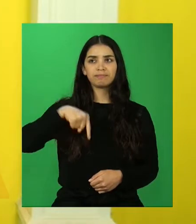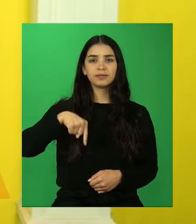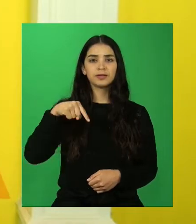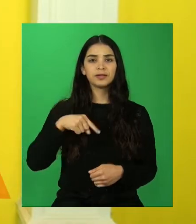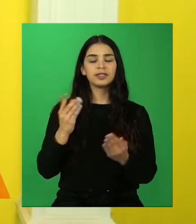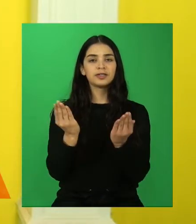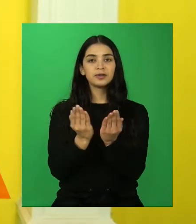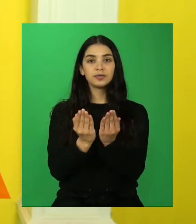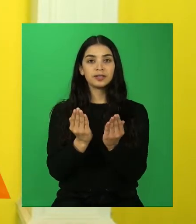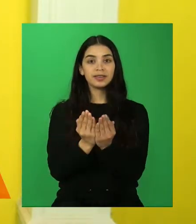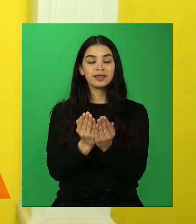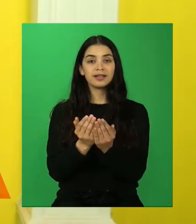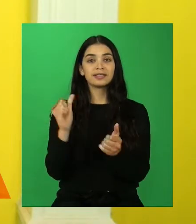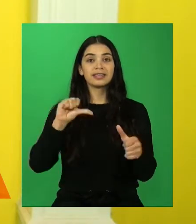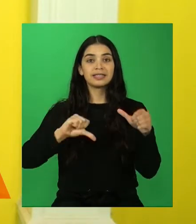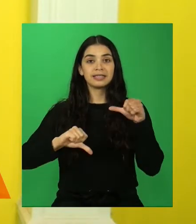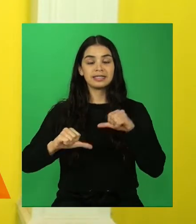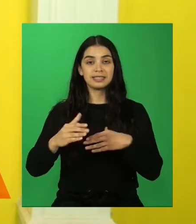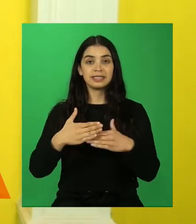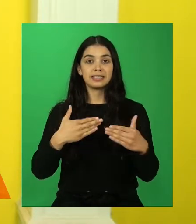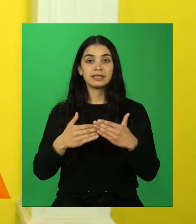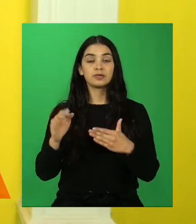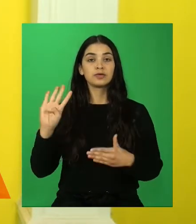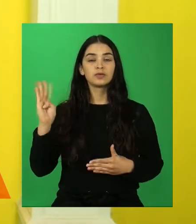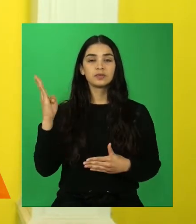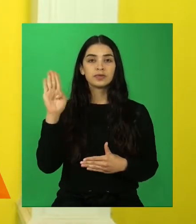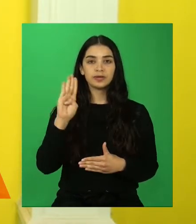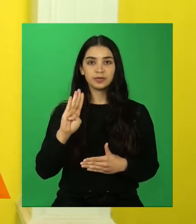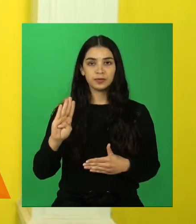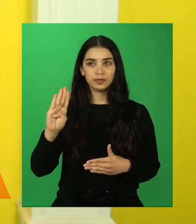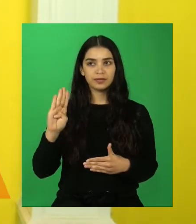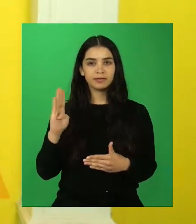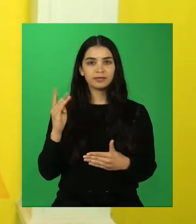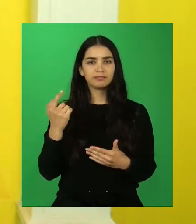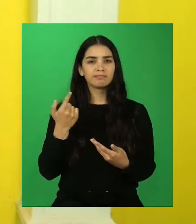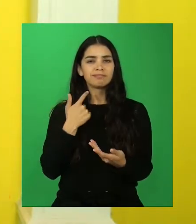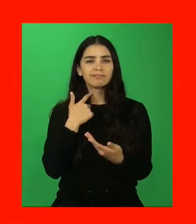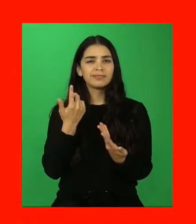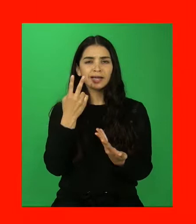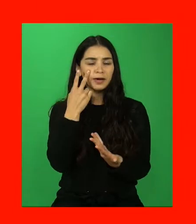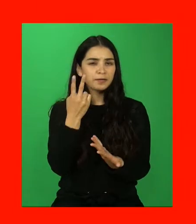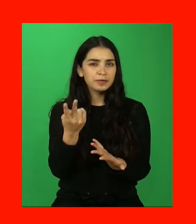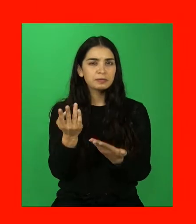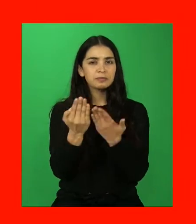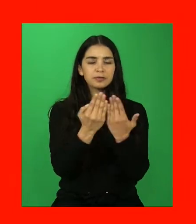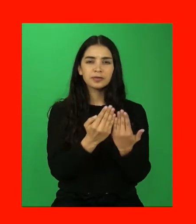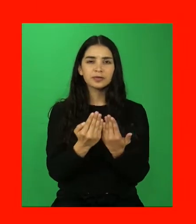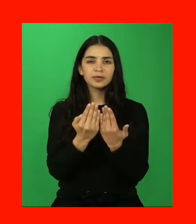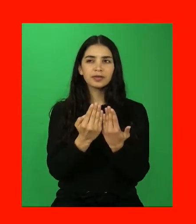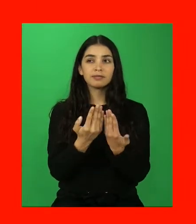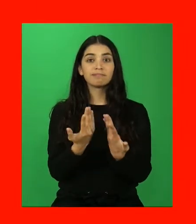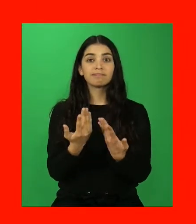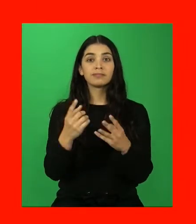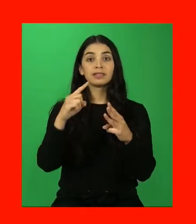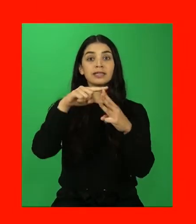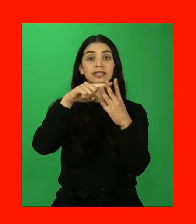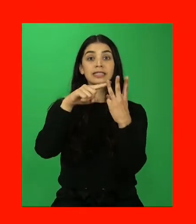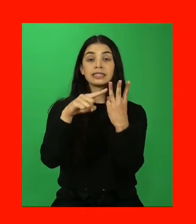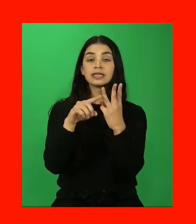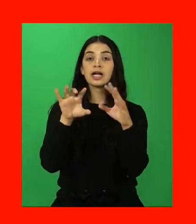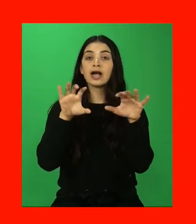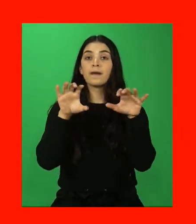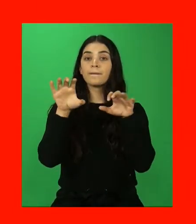nuestra clase de Ciencias Naturales para cuarto básico, veremos los estados de